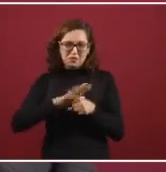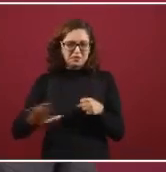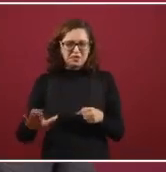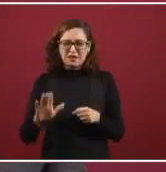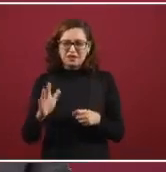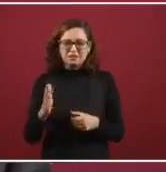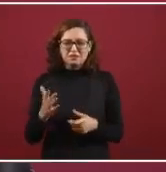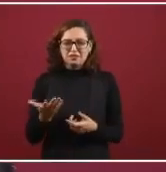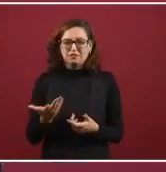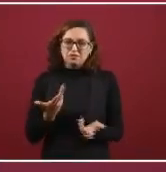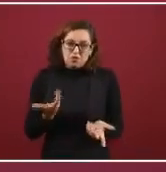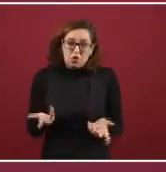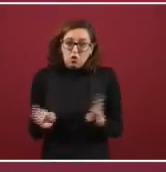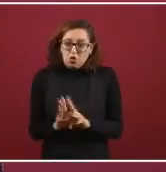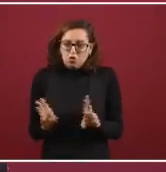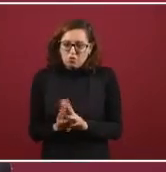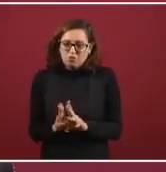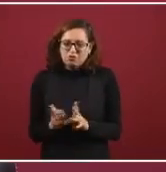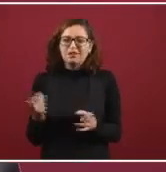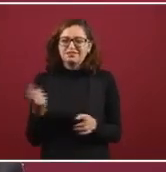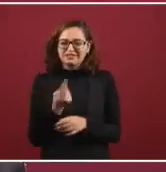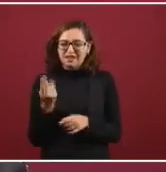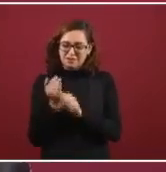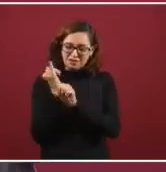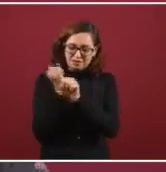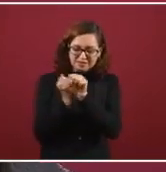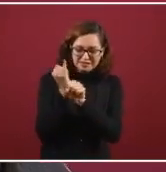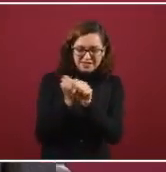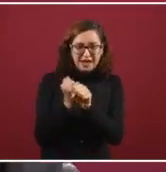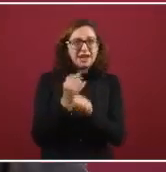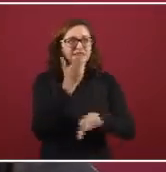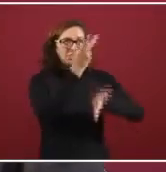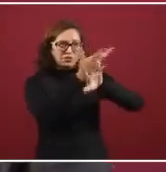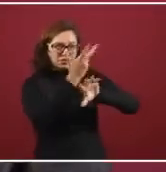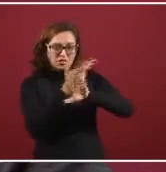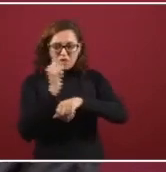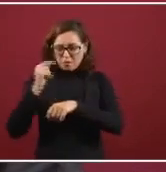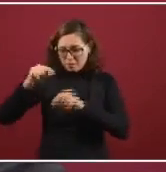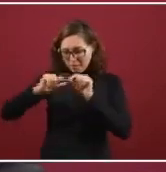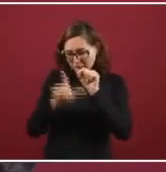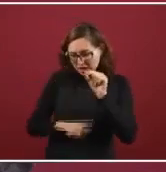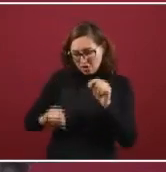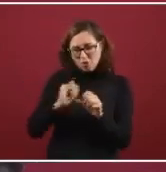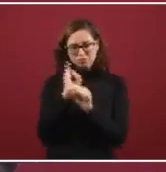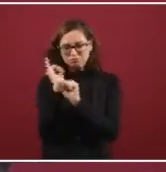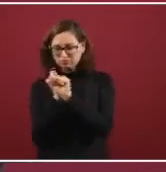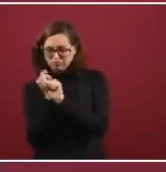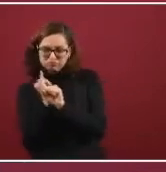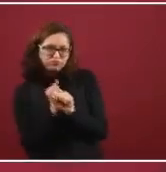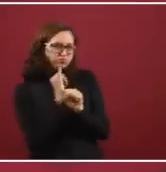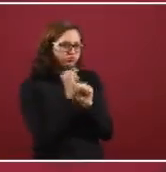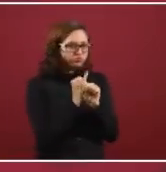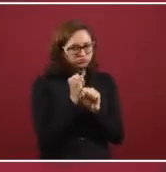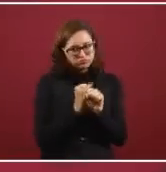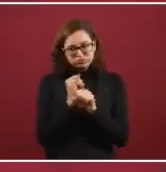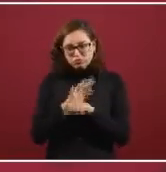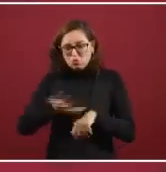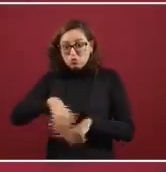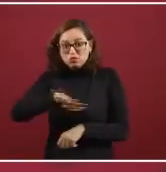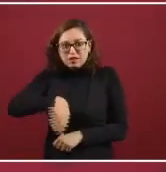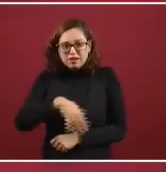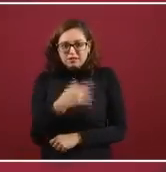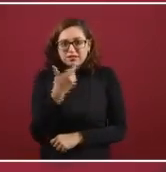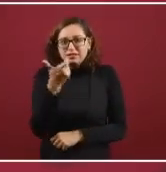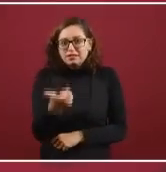vamos a demostrar investigando, por eso necesitamos hacerlo entre los dos países. Además, tiene mucho sentido. porque el proceso del Chapo fue